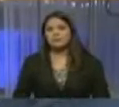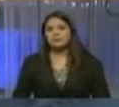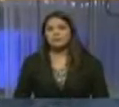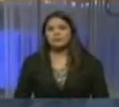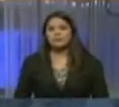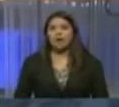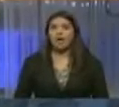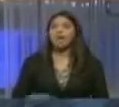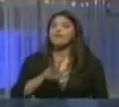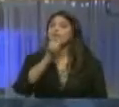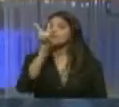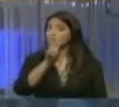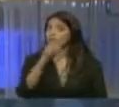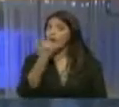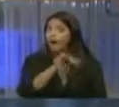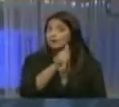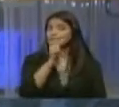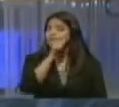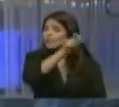Venezuela tiene quien la defienda.